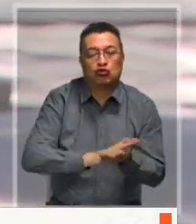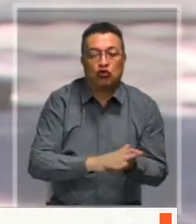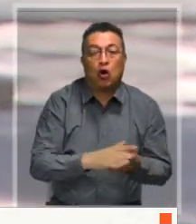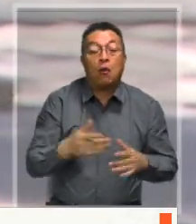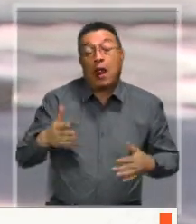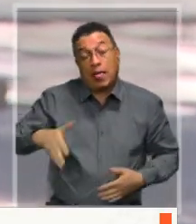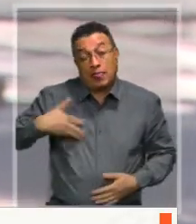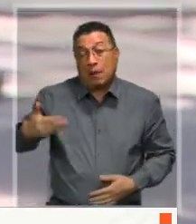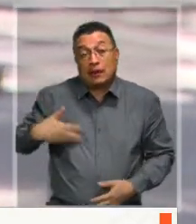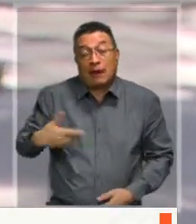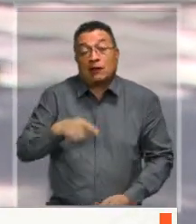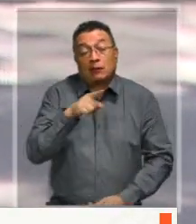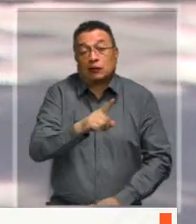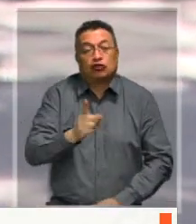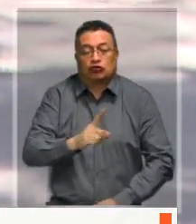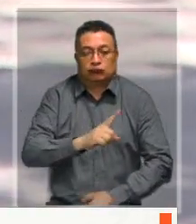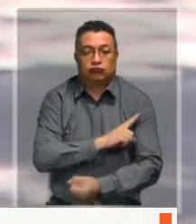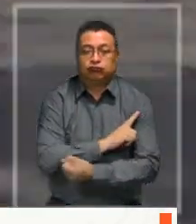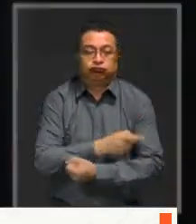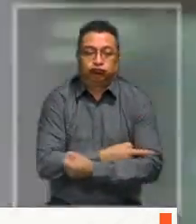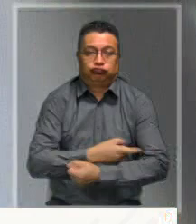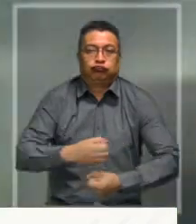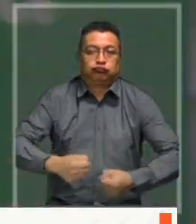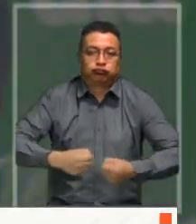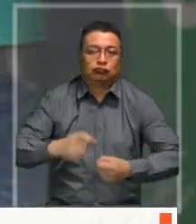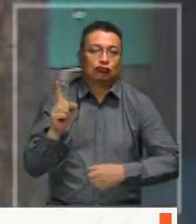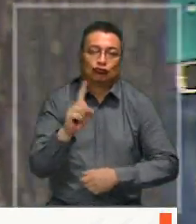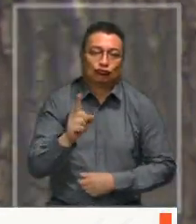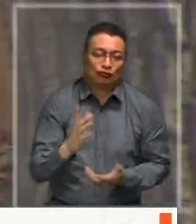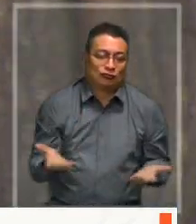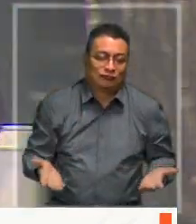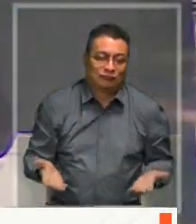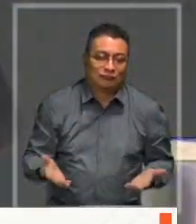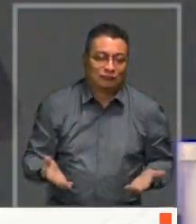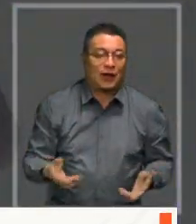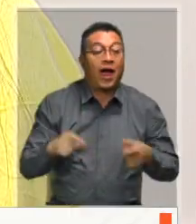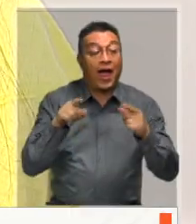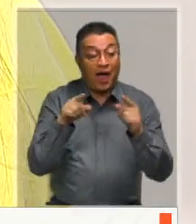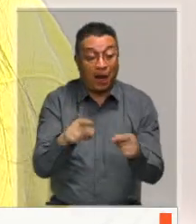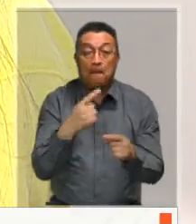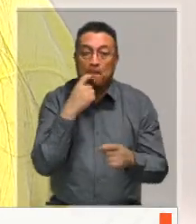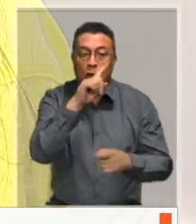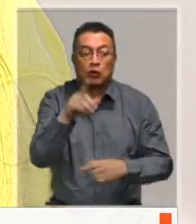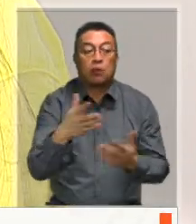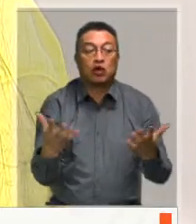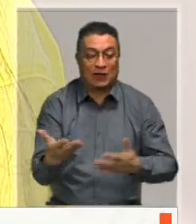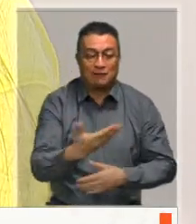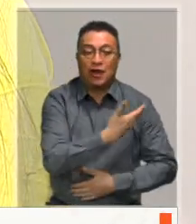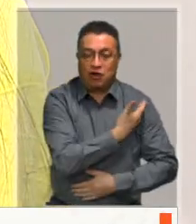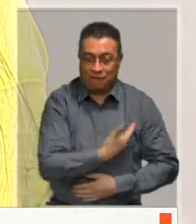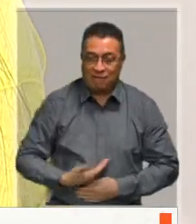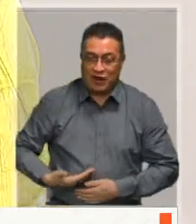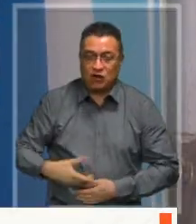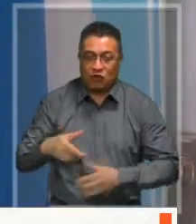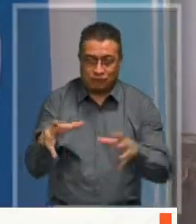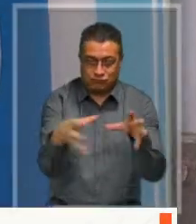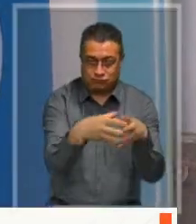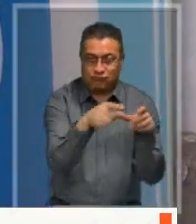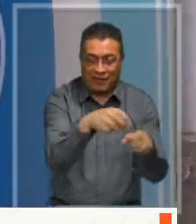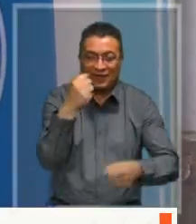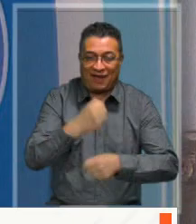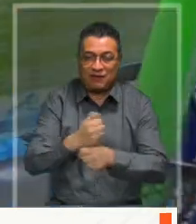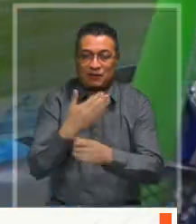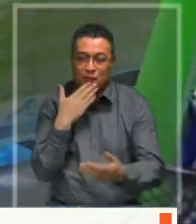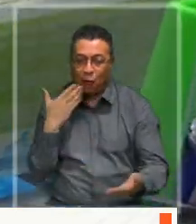lamentablemente no se fortalece el sistema de salud público. La pregunta la hacemos porque el gobierno está trabajando en una propuesta para ofrecer una